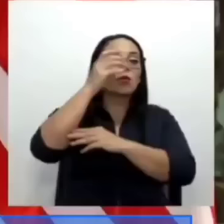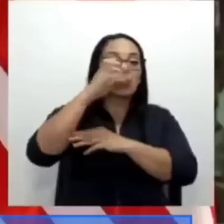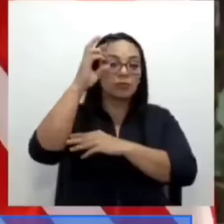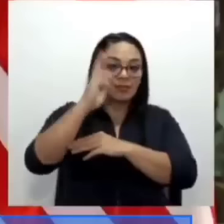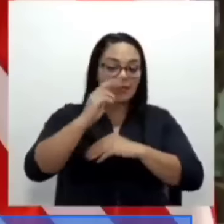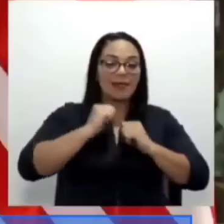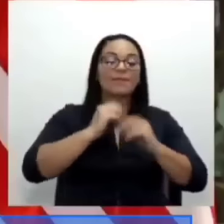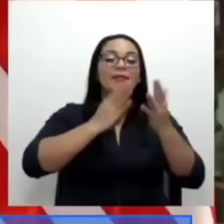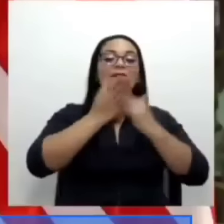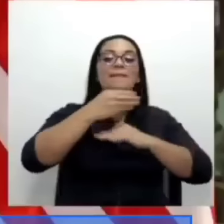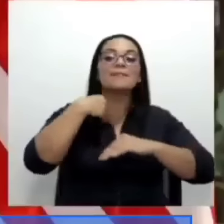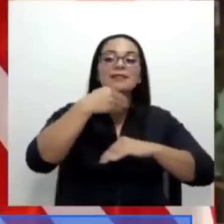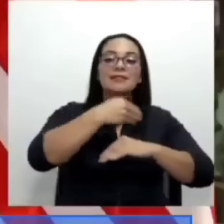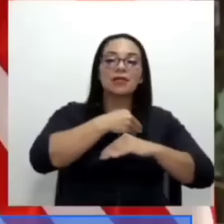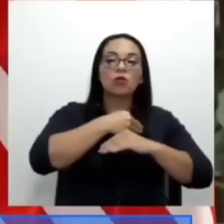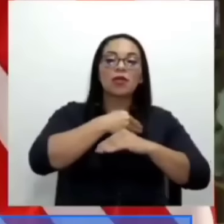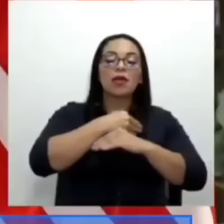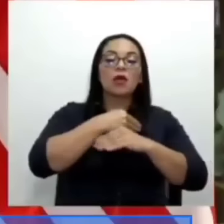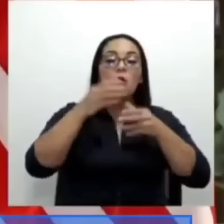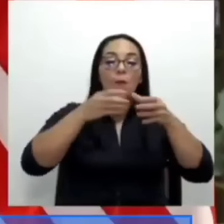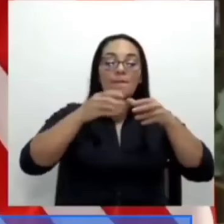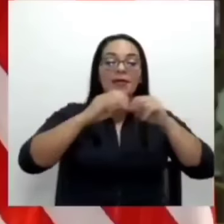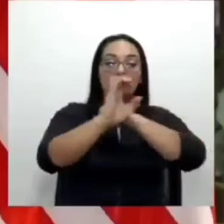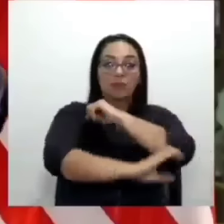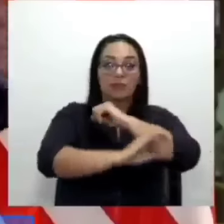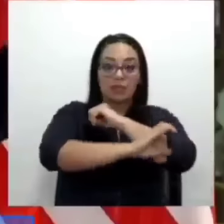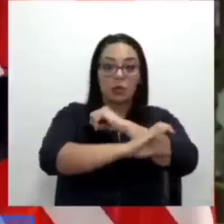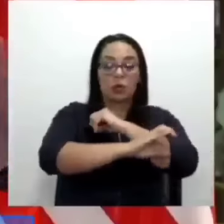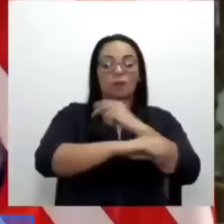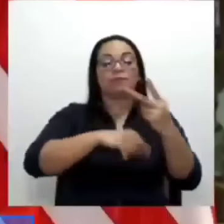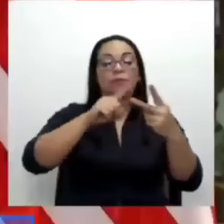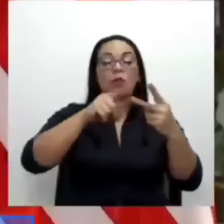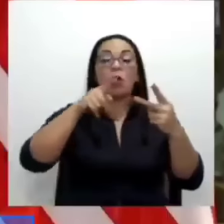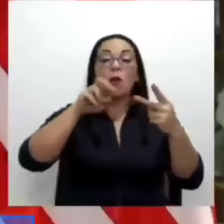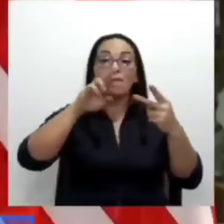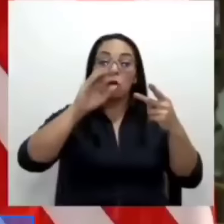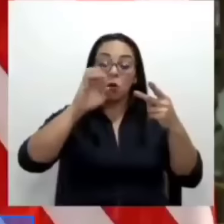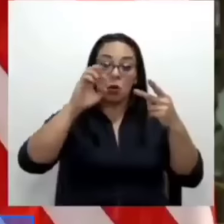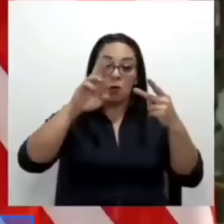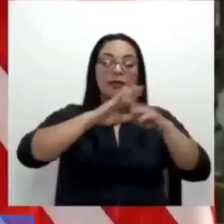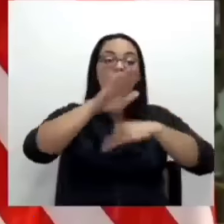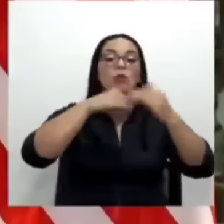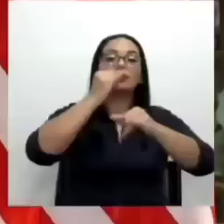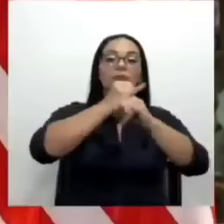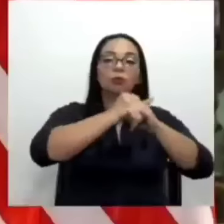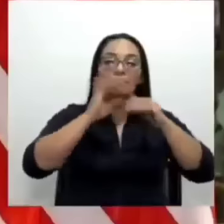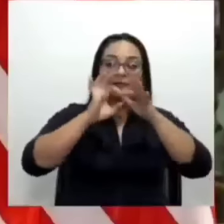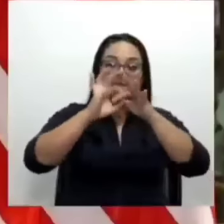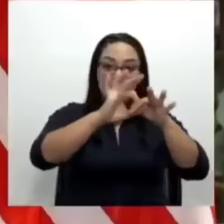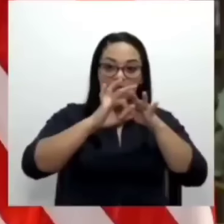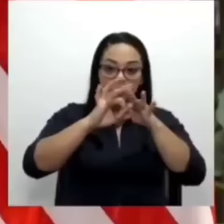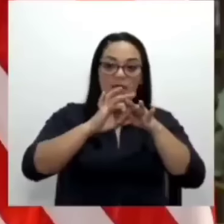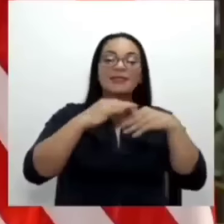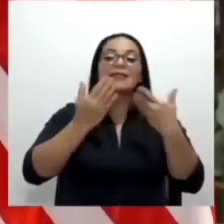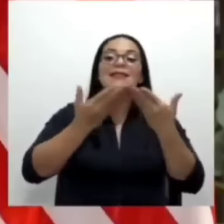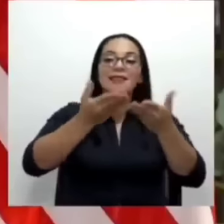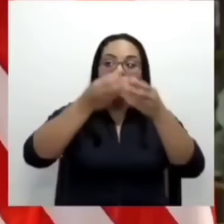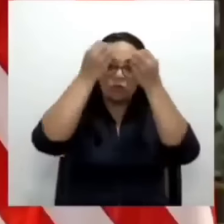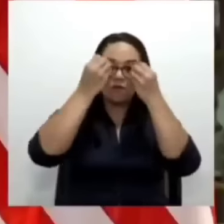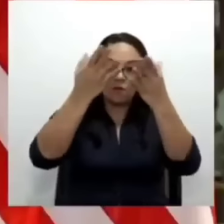través del Ministerio de Comercio Exterior y Procomer y todas las instituciones relacionadas, le dimos a conocer